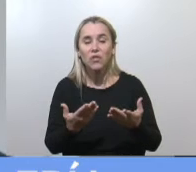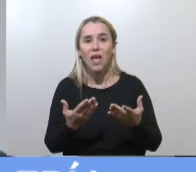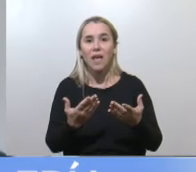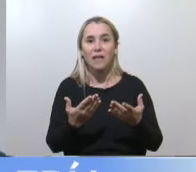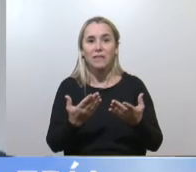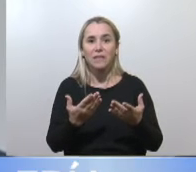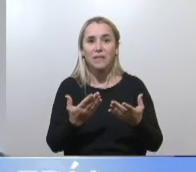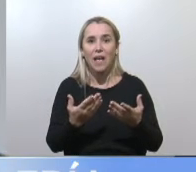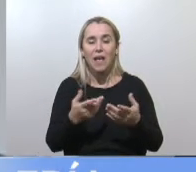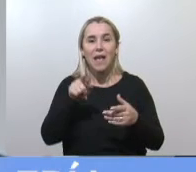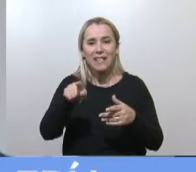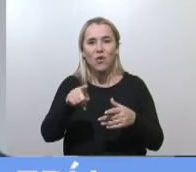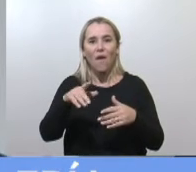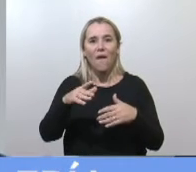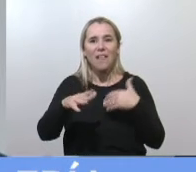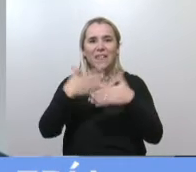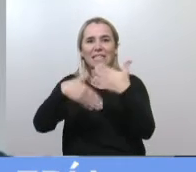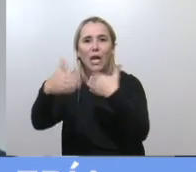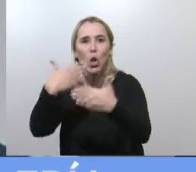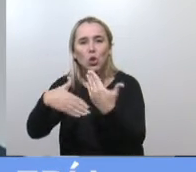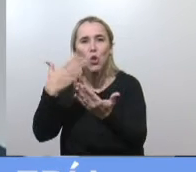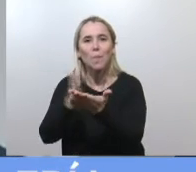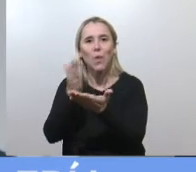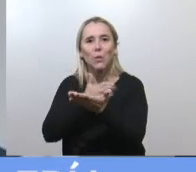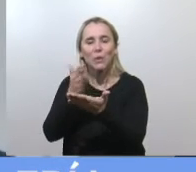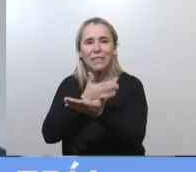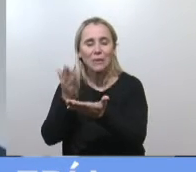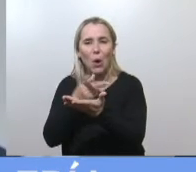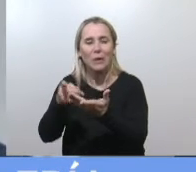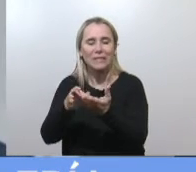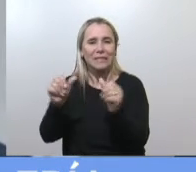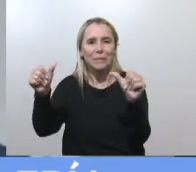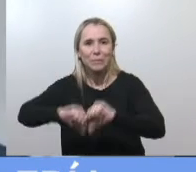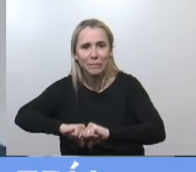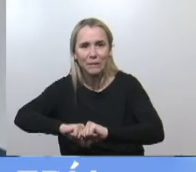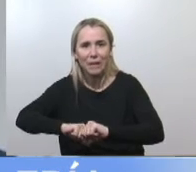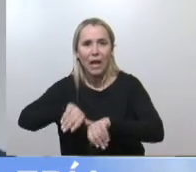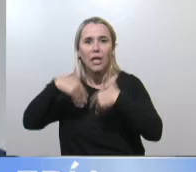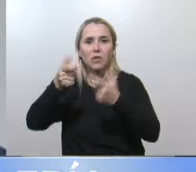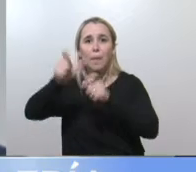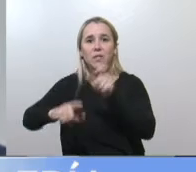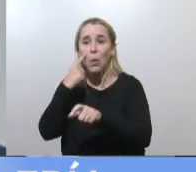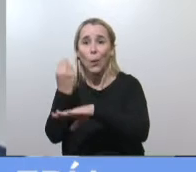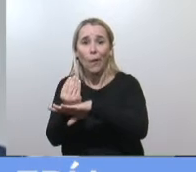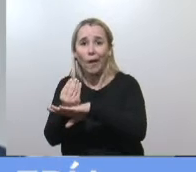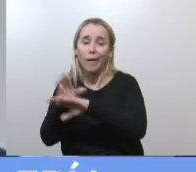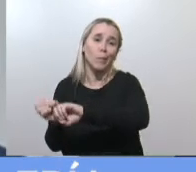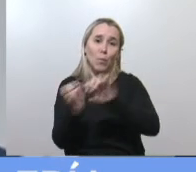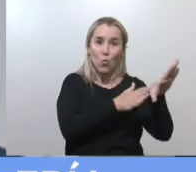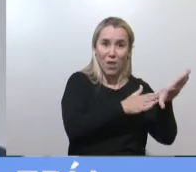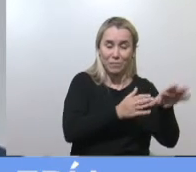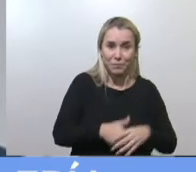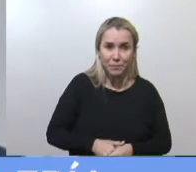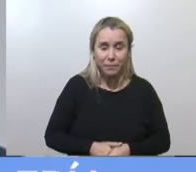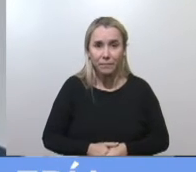el desarrollo productivo de esos territorios, provocando un círculo vicioso que concluye en el despoblamiento. Se da inclusive